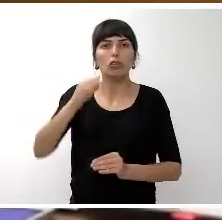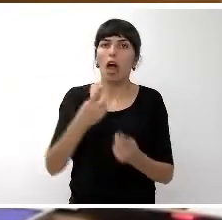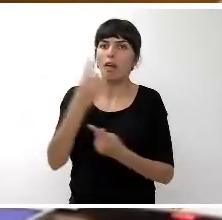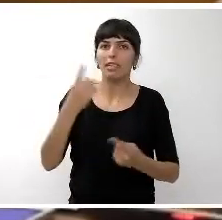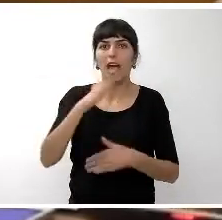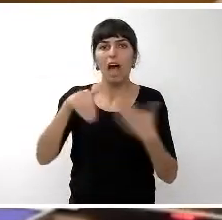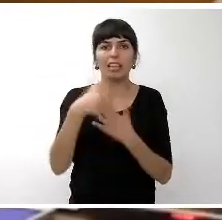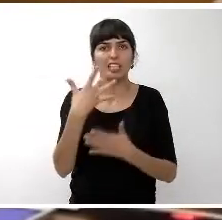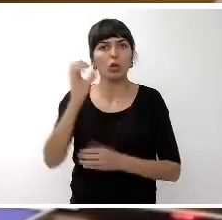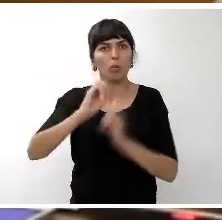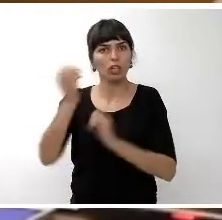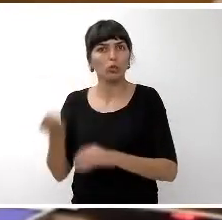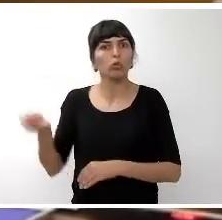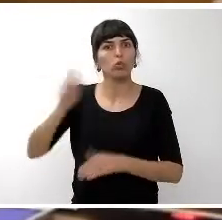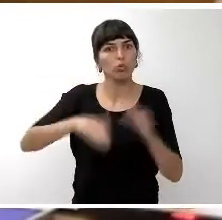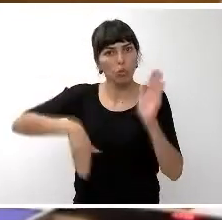5%